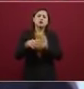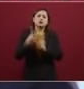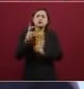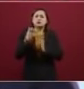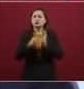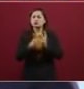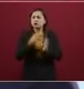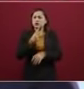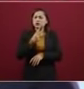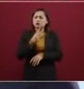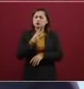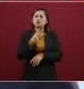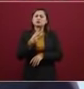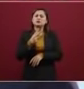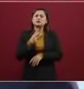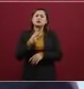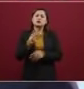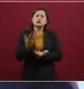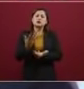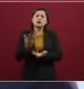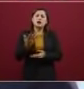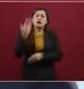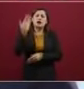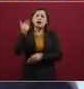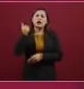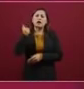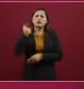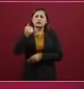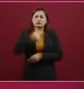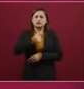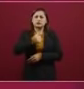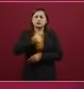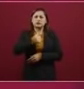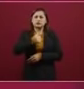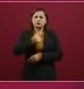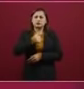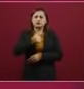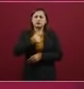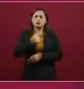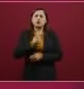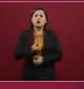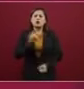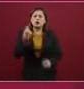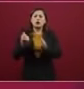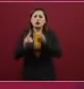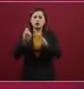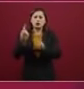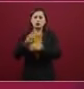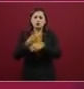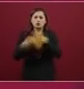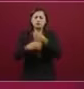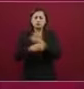2003-2004. Durante ese tiempo, sí, efectivamente, algunas de las operaciones que con mi